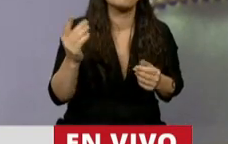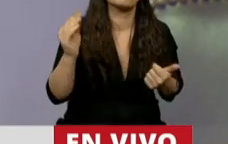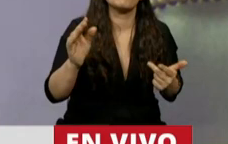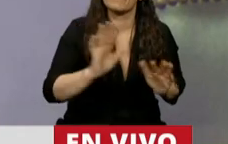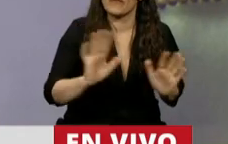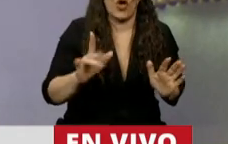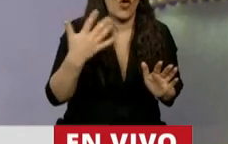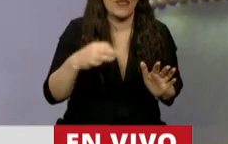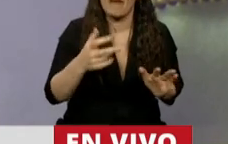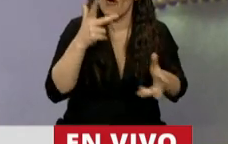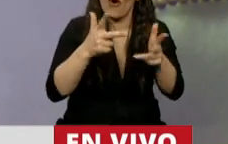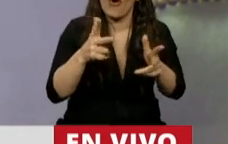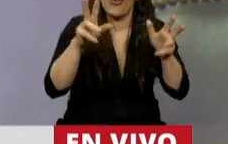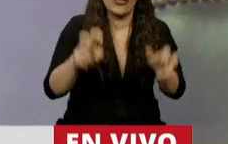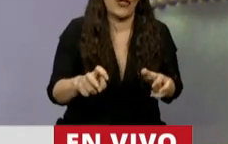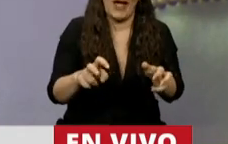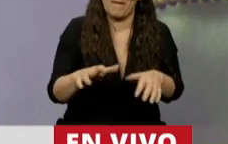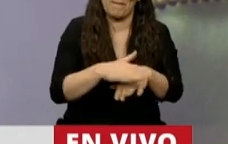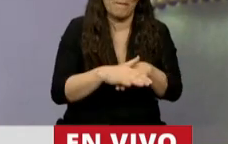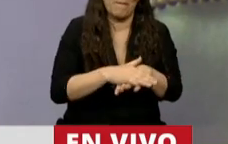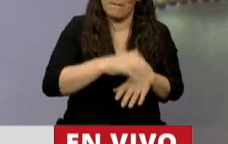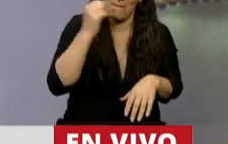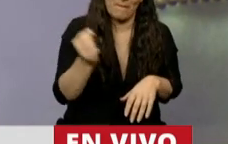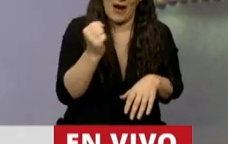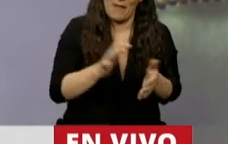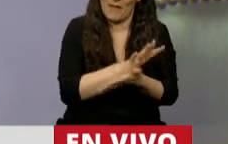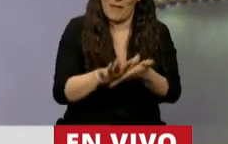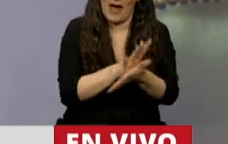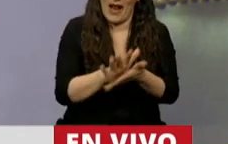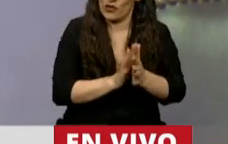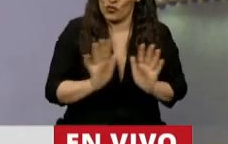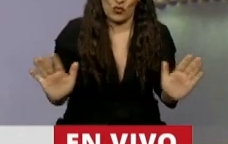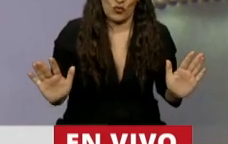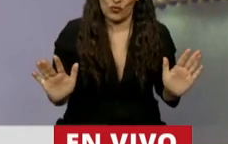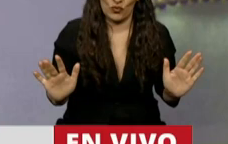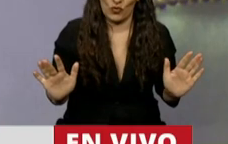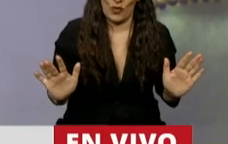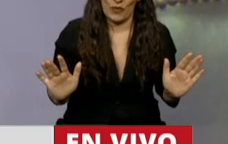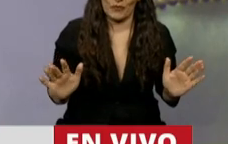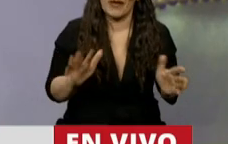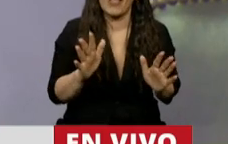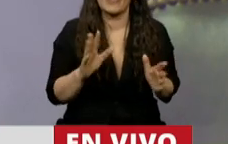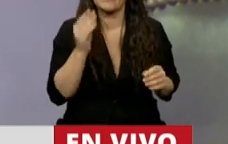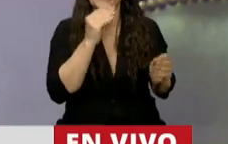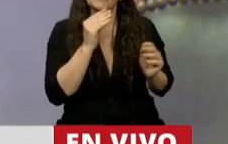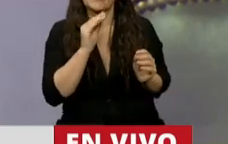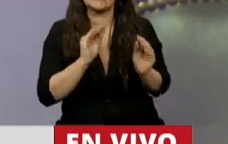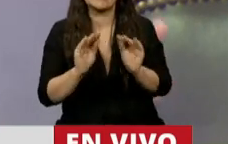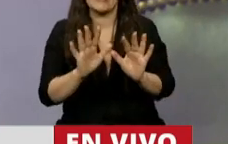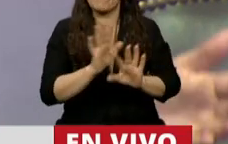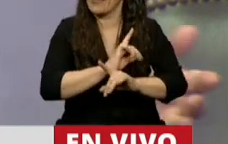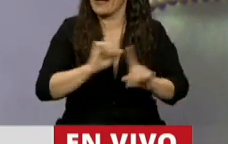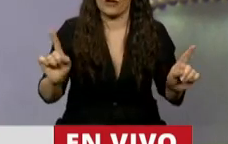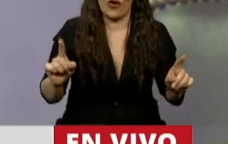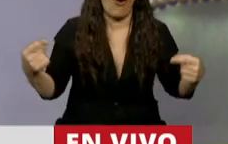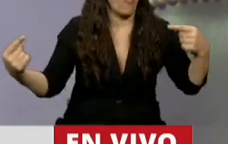esta discusión, este tema de fondo que necesitamos saldar, dejando justamente los parches atrás y dejando las